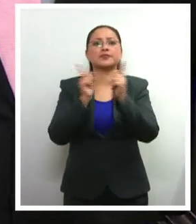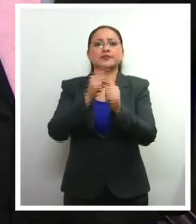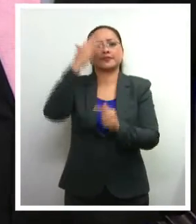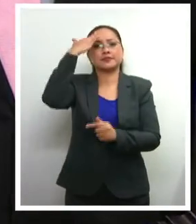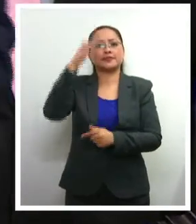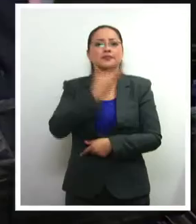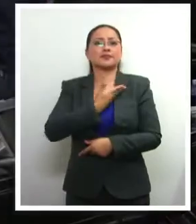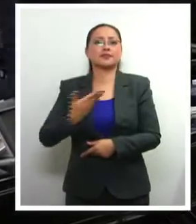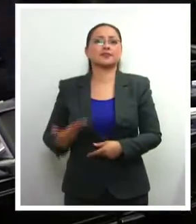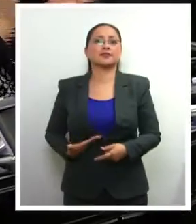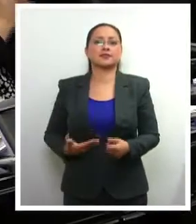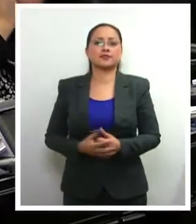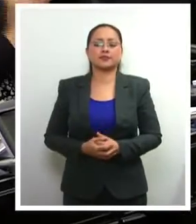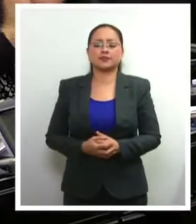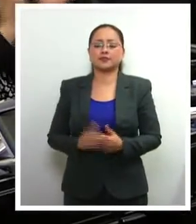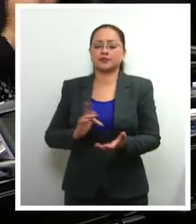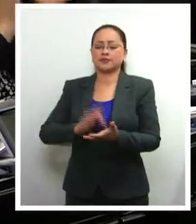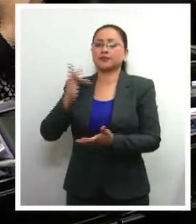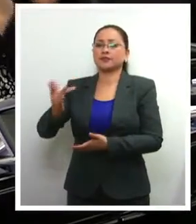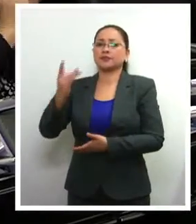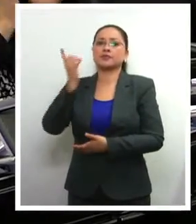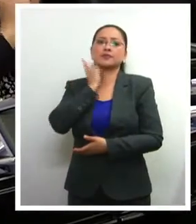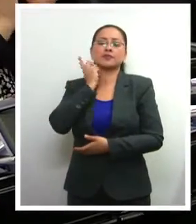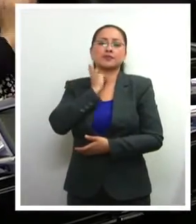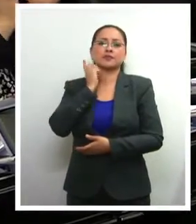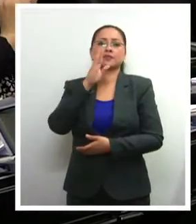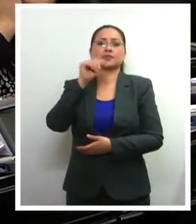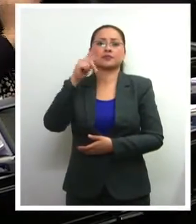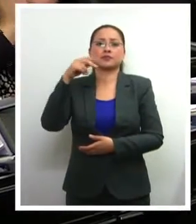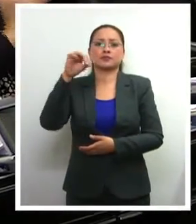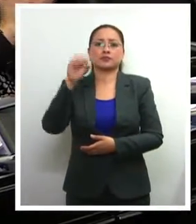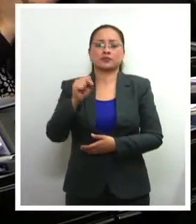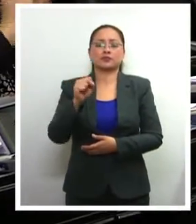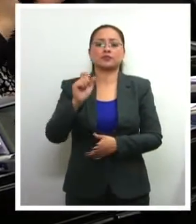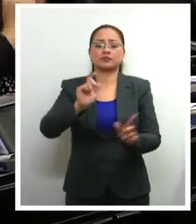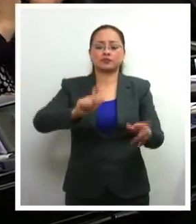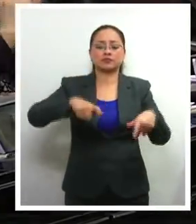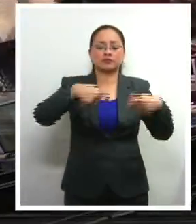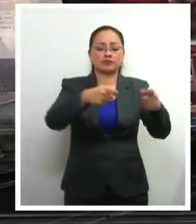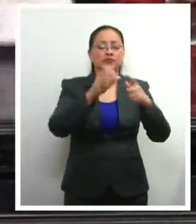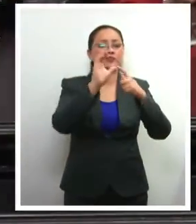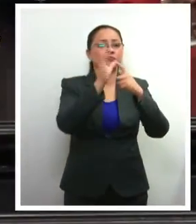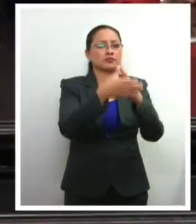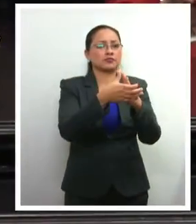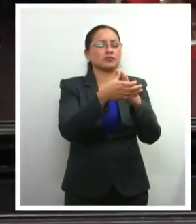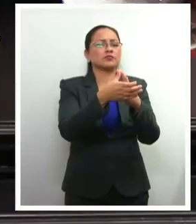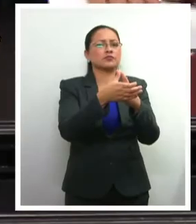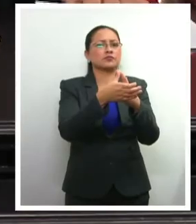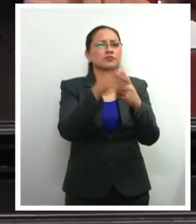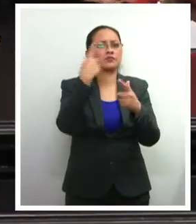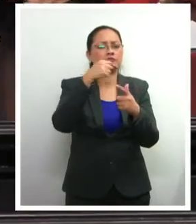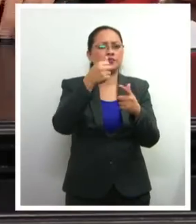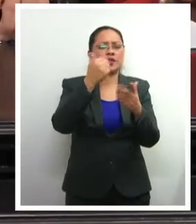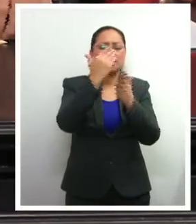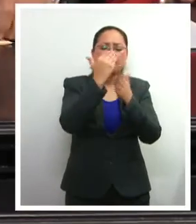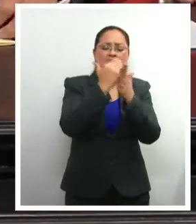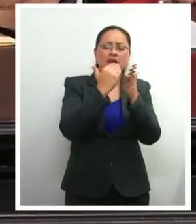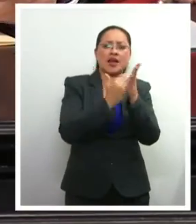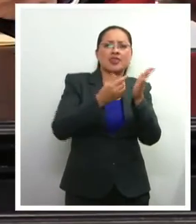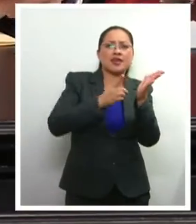presidente. Gracias, diputado Bustos. Túrnese a la Comisión de Carta de